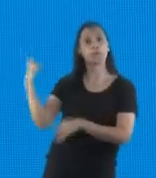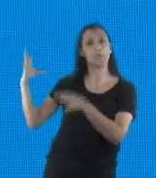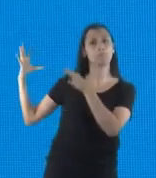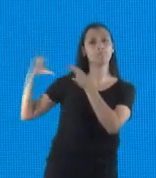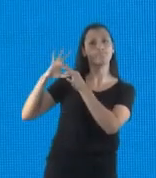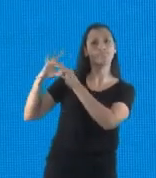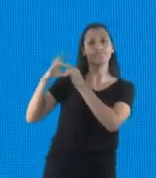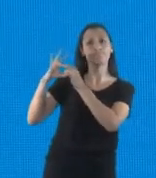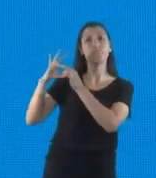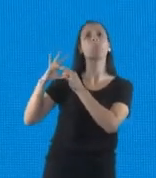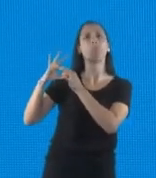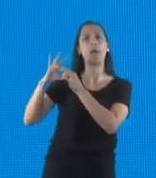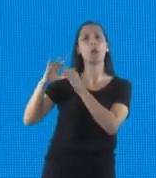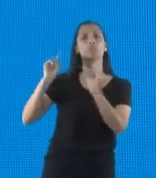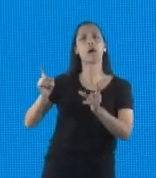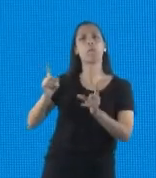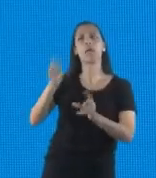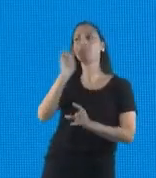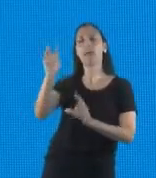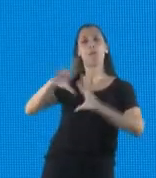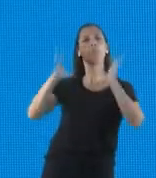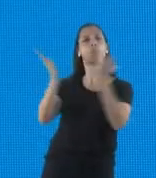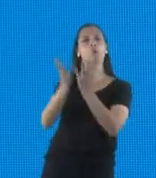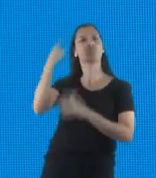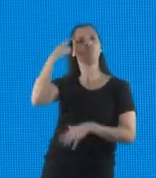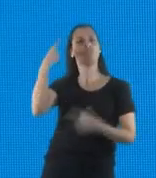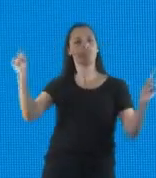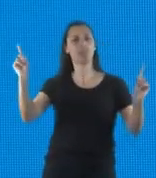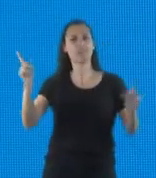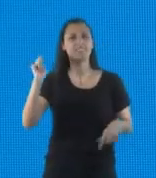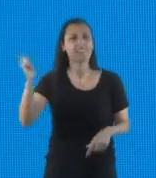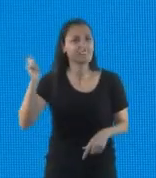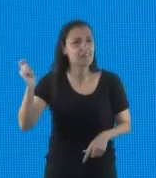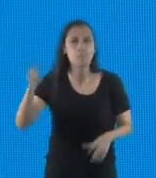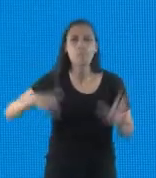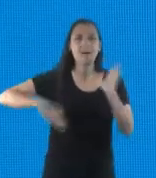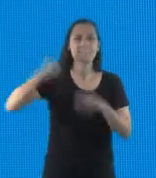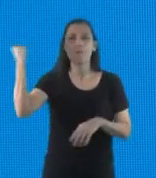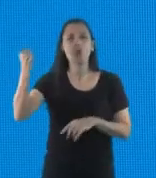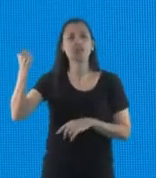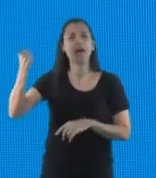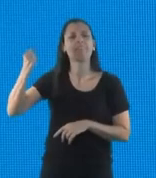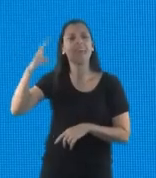mundo con una lógica distinta. ¿Quién es nuestro principal comprador hoy?